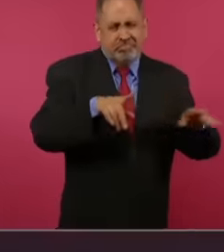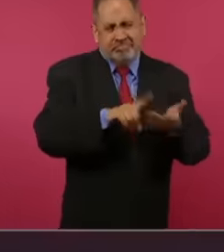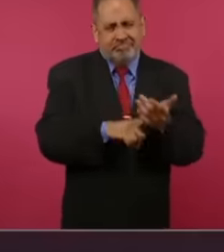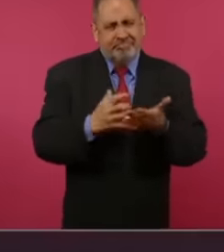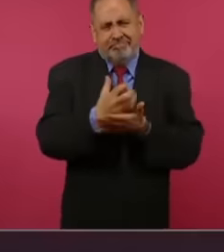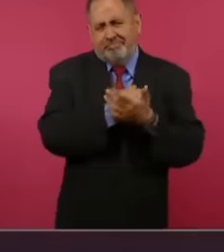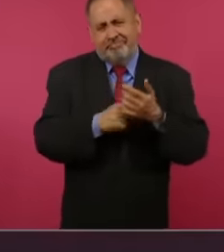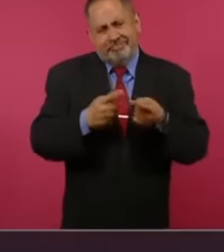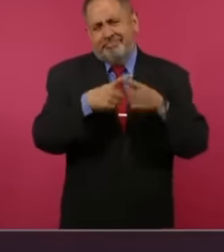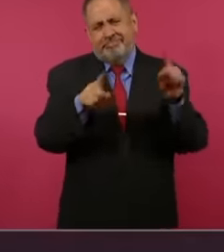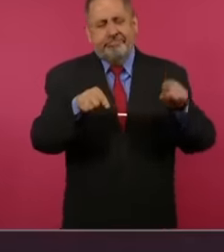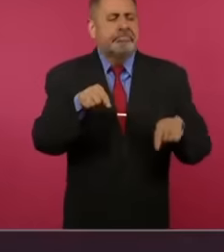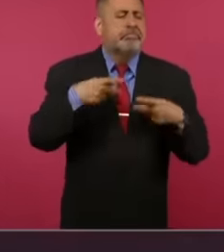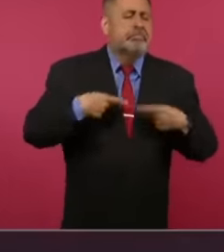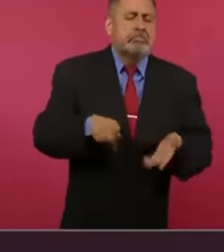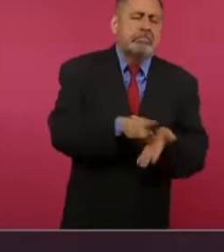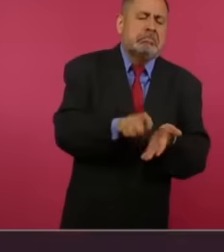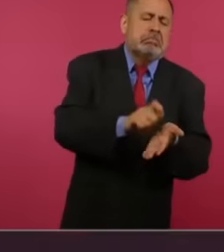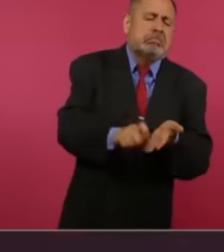Hay una gran diferencia.